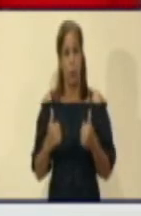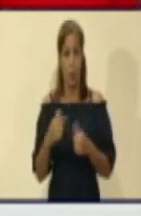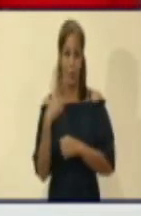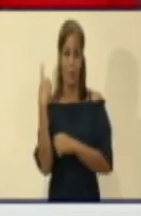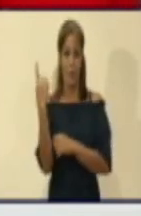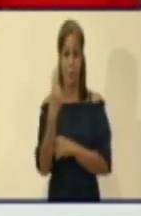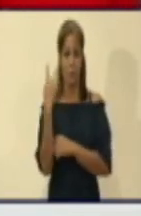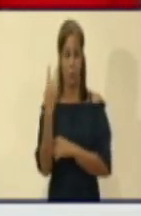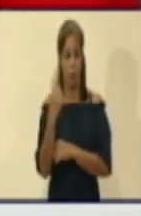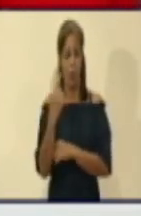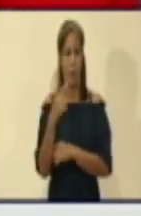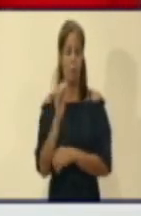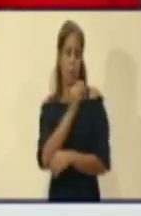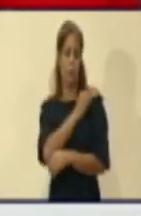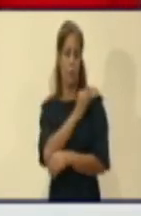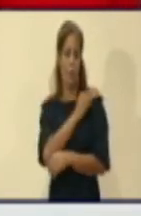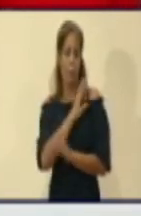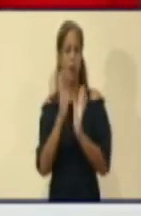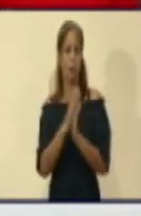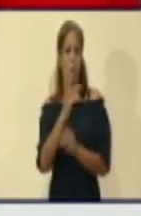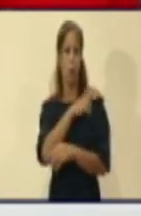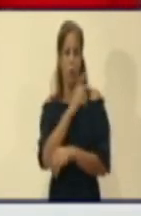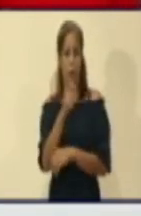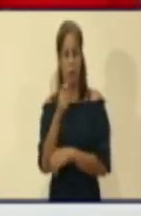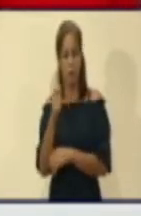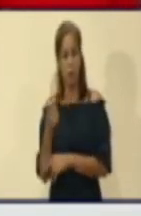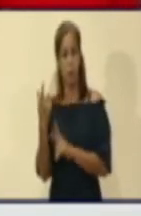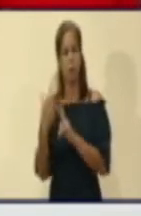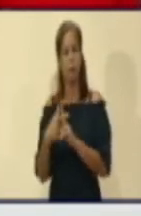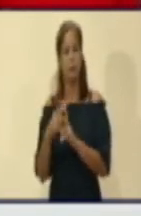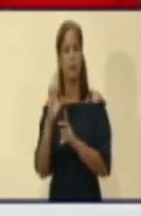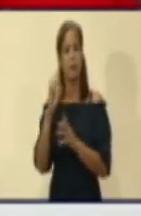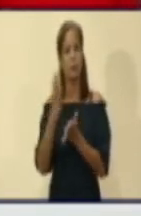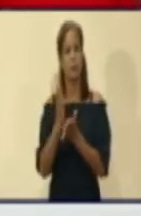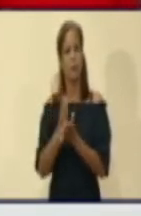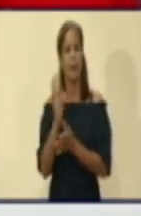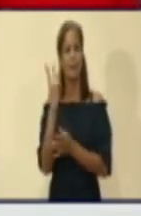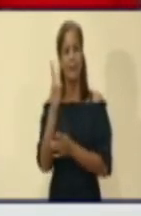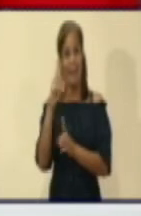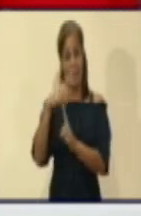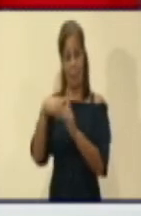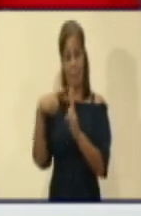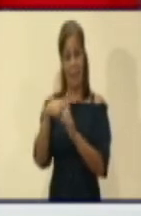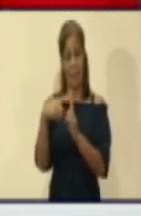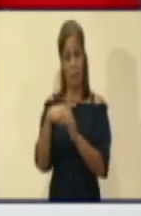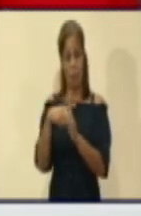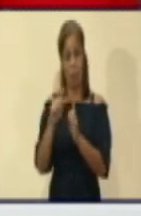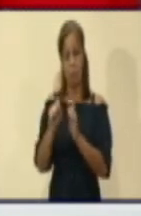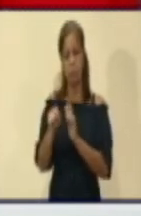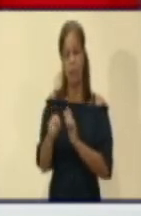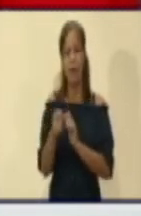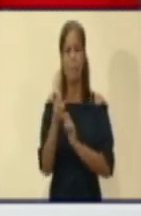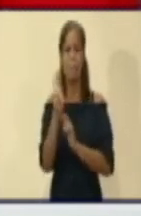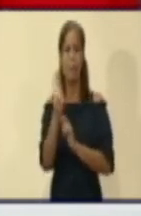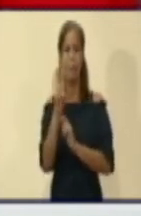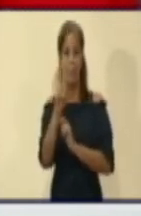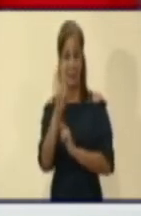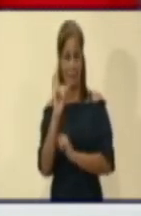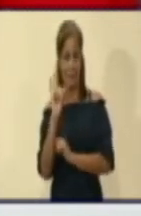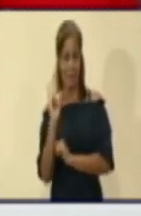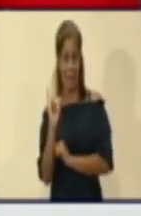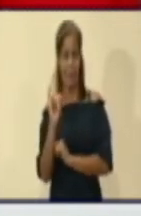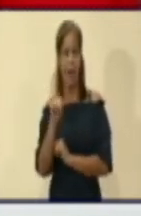a nuestros maestros, a nuestros docentes, a las estructuras de dirección para que a las 3:30 de la tarde por el canal educativo puedan visualizar todas las orientaciones que los